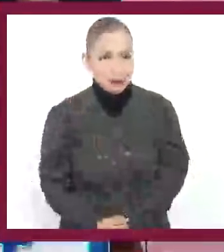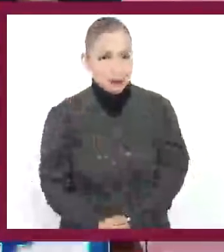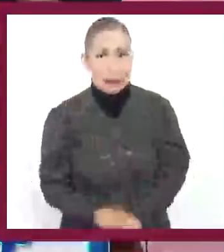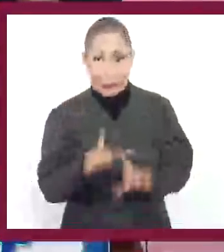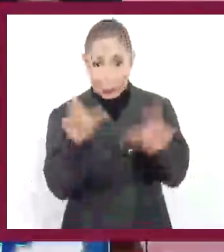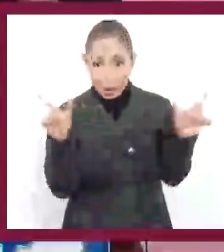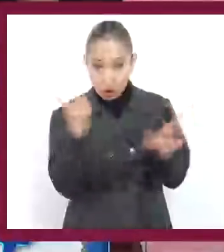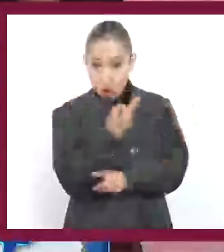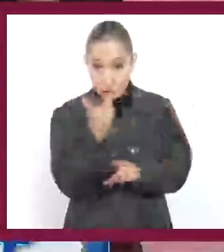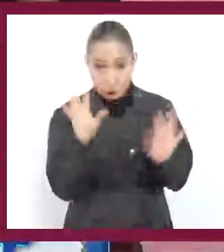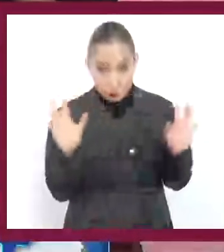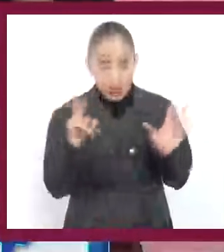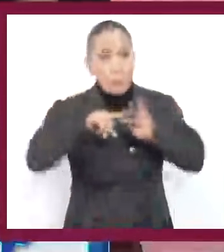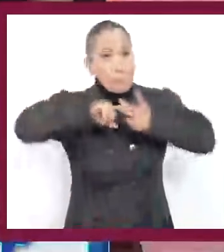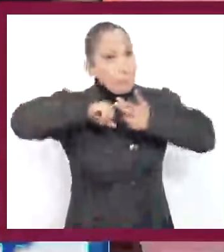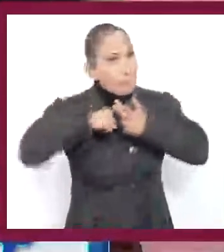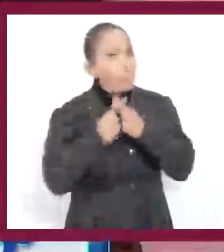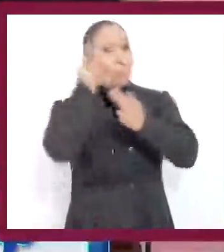¿Listos?